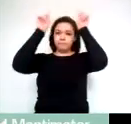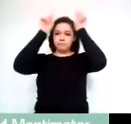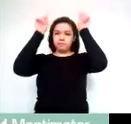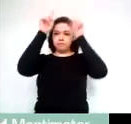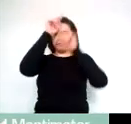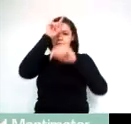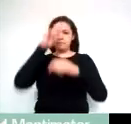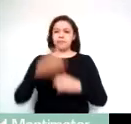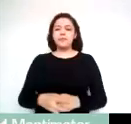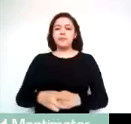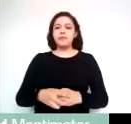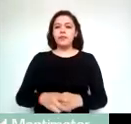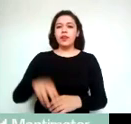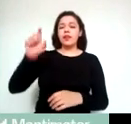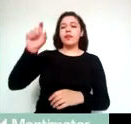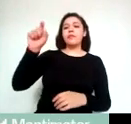Es el